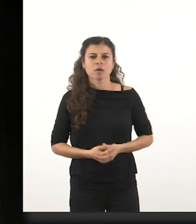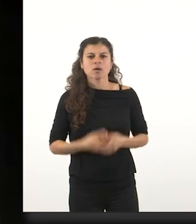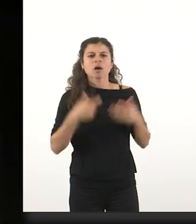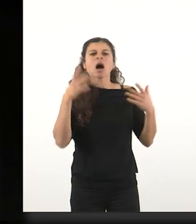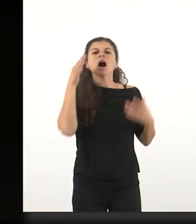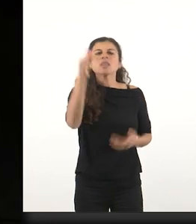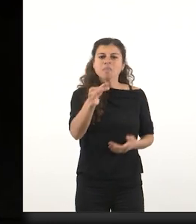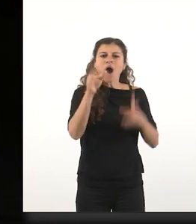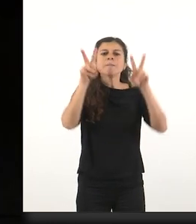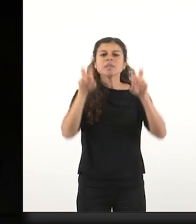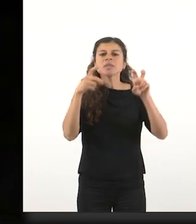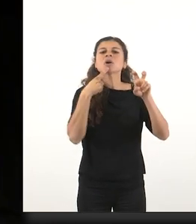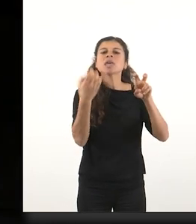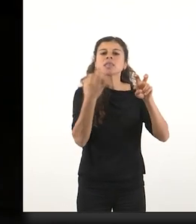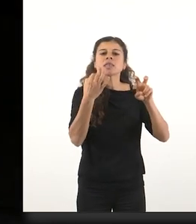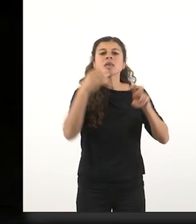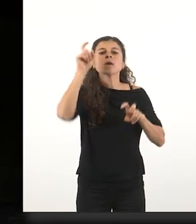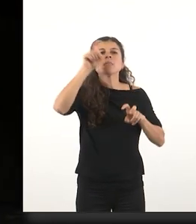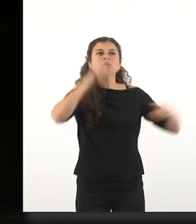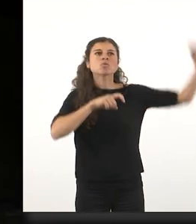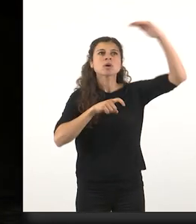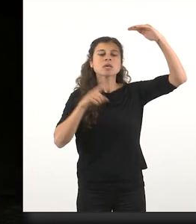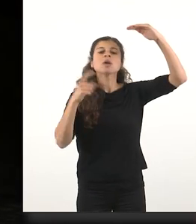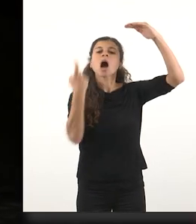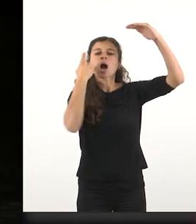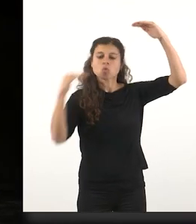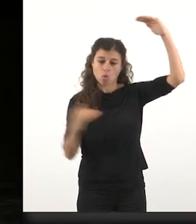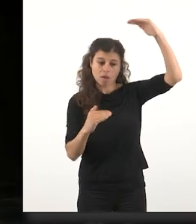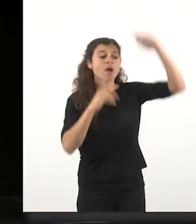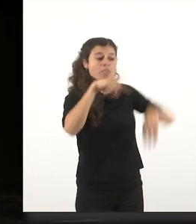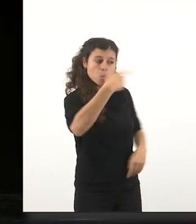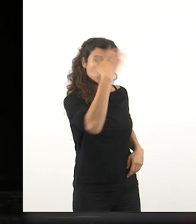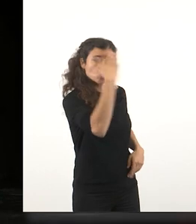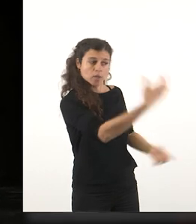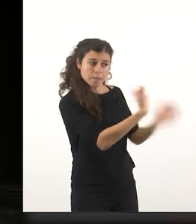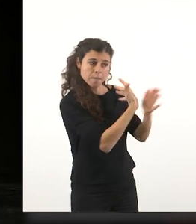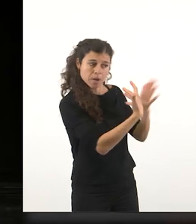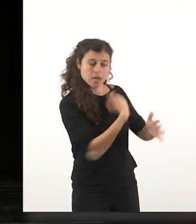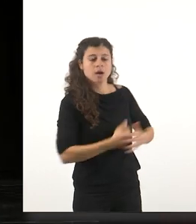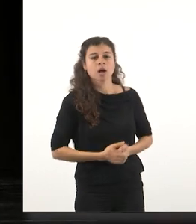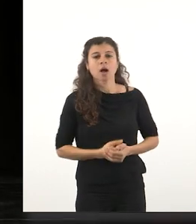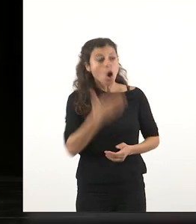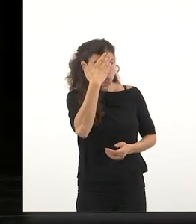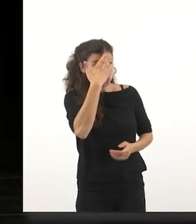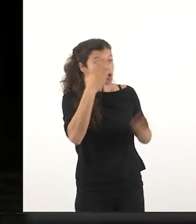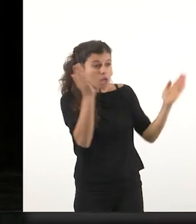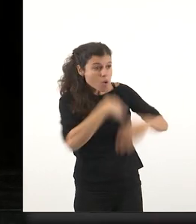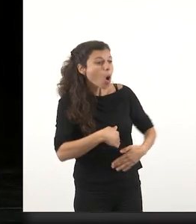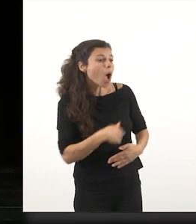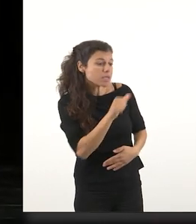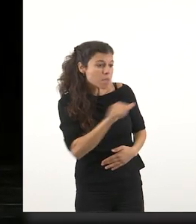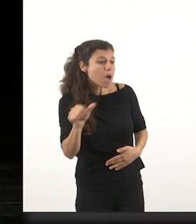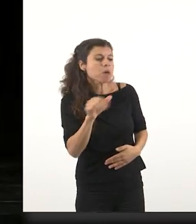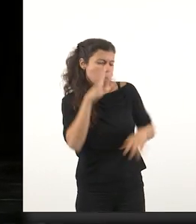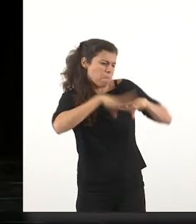que ha dicho al principio el monólogo, que los maestros están aquí, nosotros aquí, eso en tutoría me lo explica. Pues si no hay tutoría esta semana, perdemos